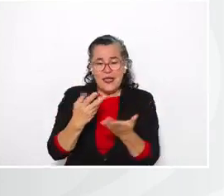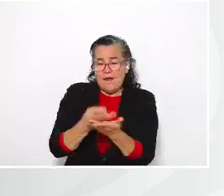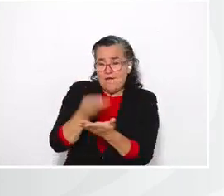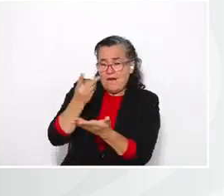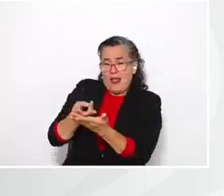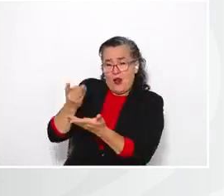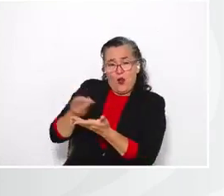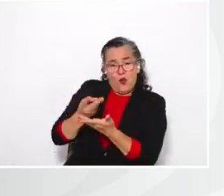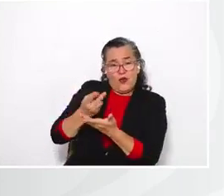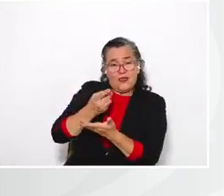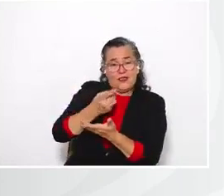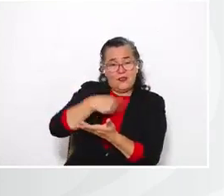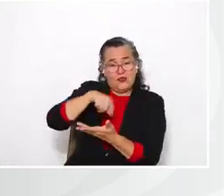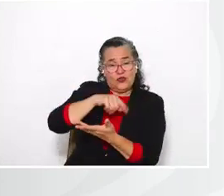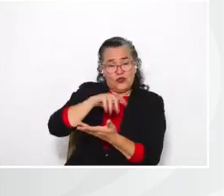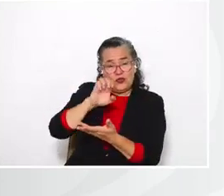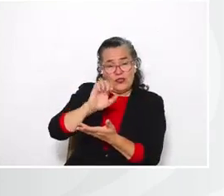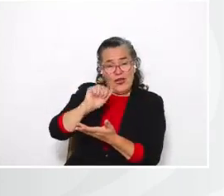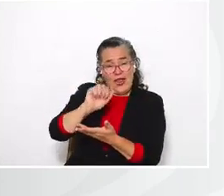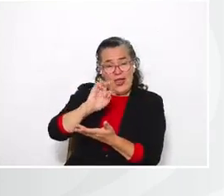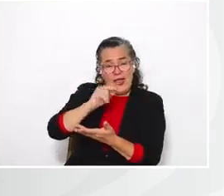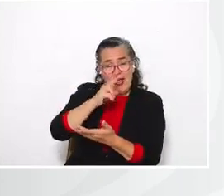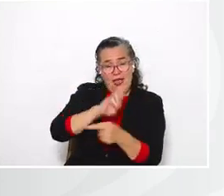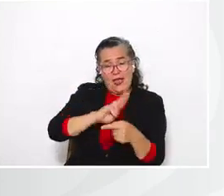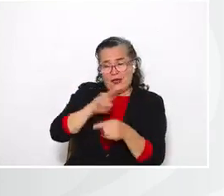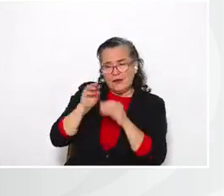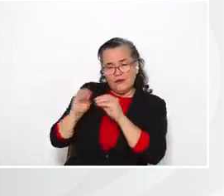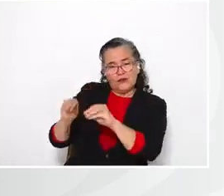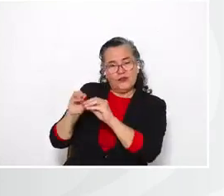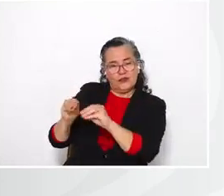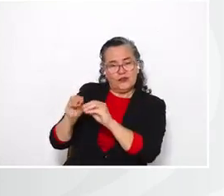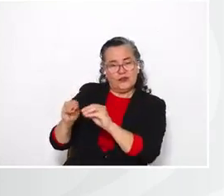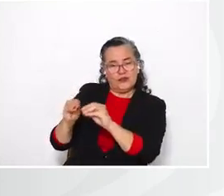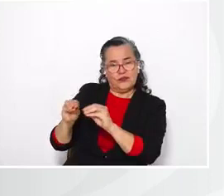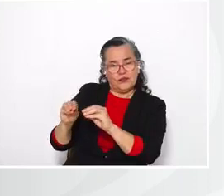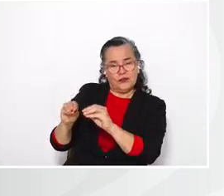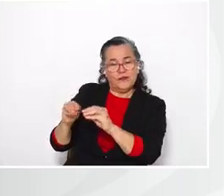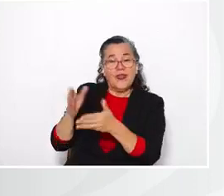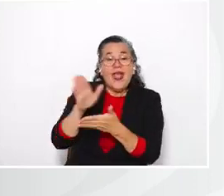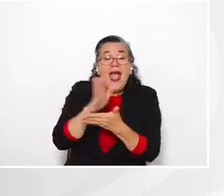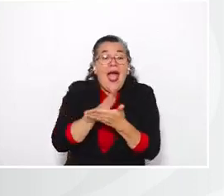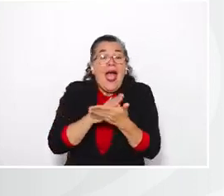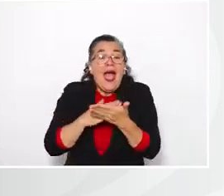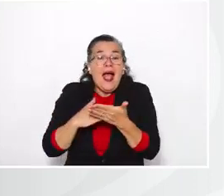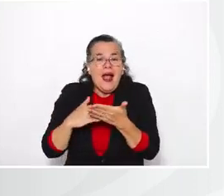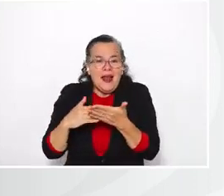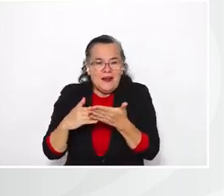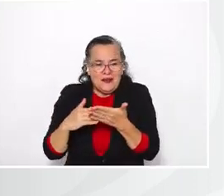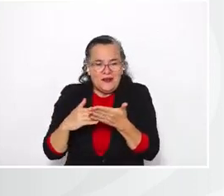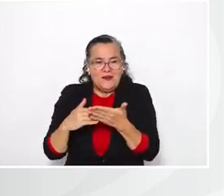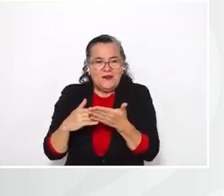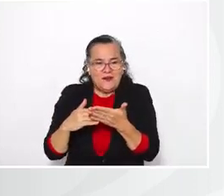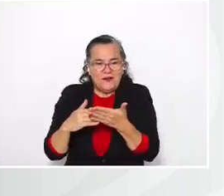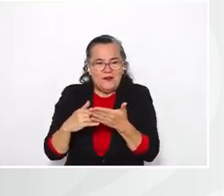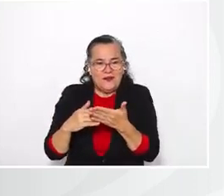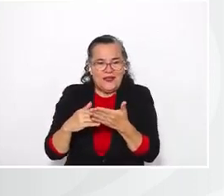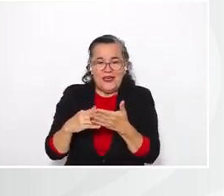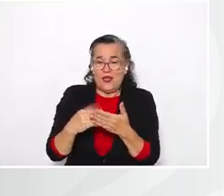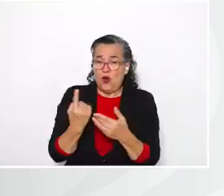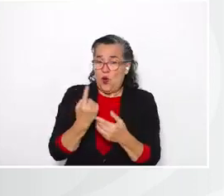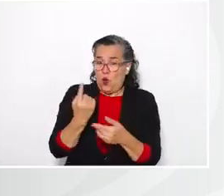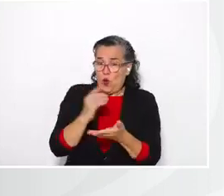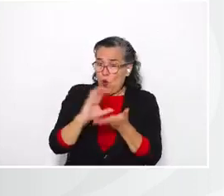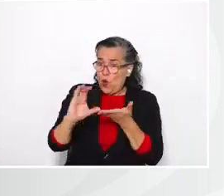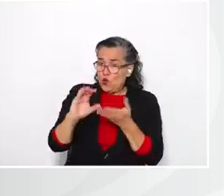que enseñamos, yo no sé si pasé lo de los valores, es algo que tiene, no se enseña solo en un